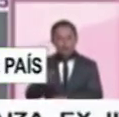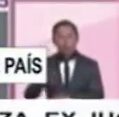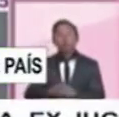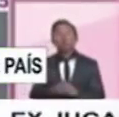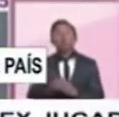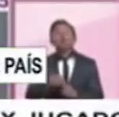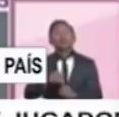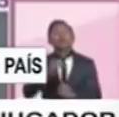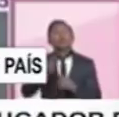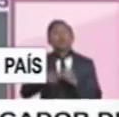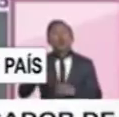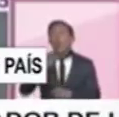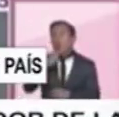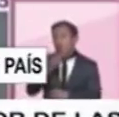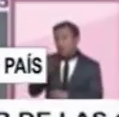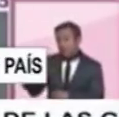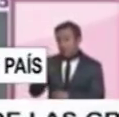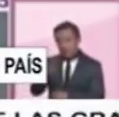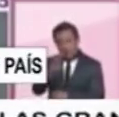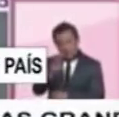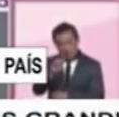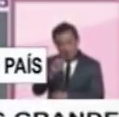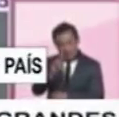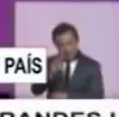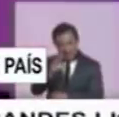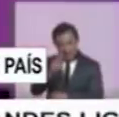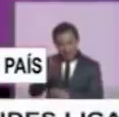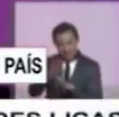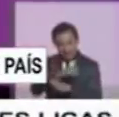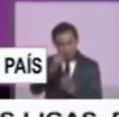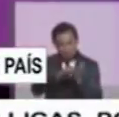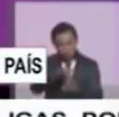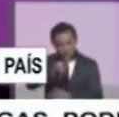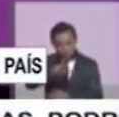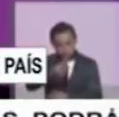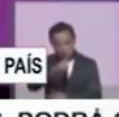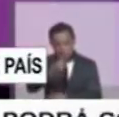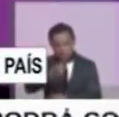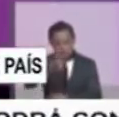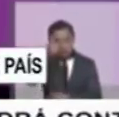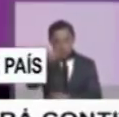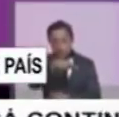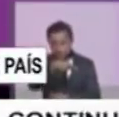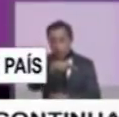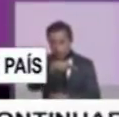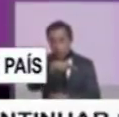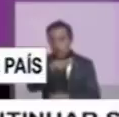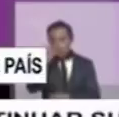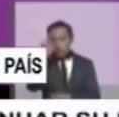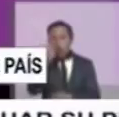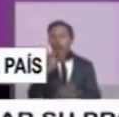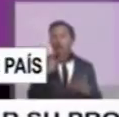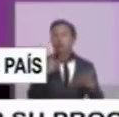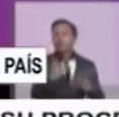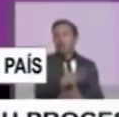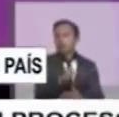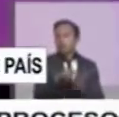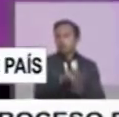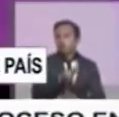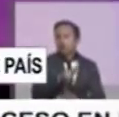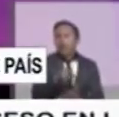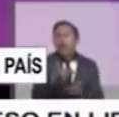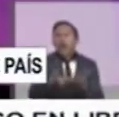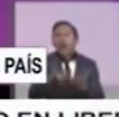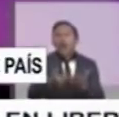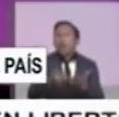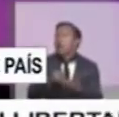tema de los ratings. Segundo, para mí lo más interesante fue cómo se dio la dinámica en estos dos tiempos, porque creo que refleja muy bien